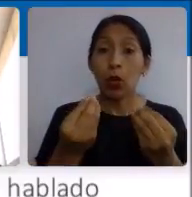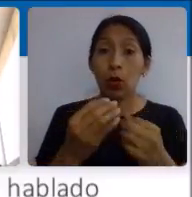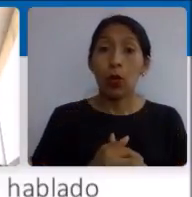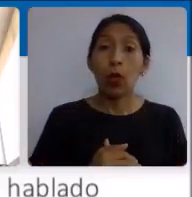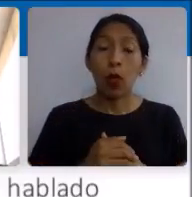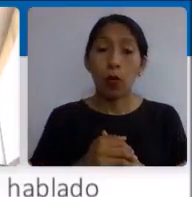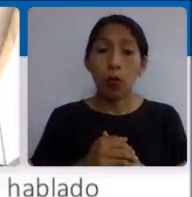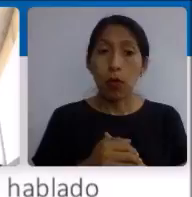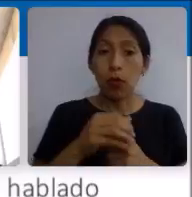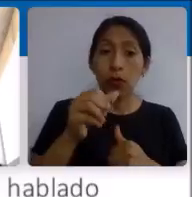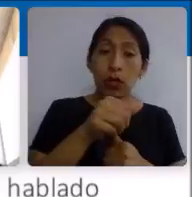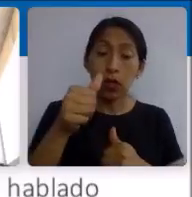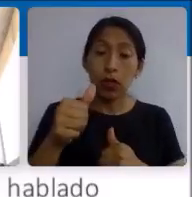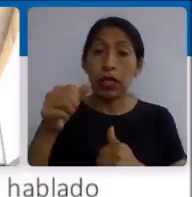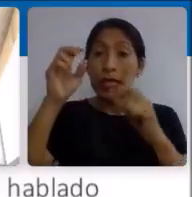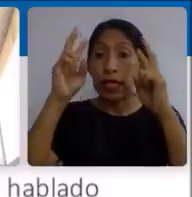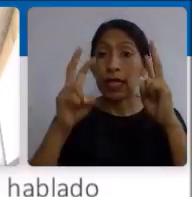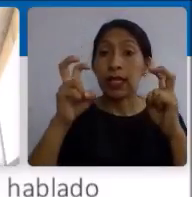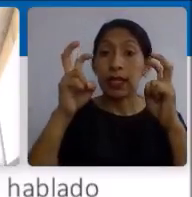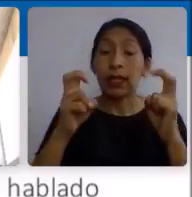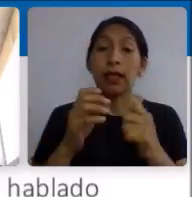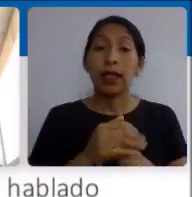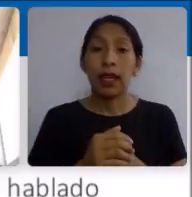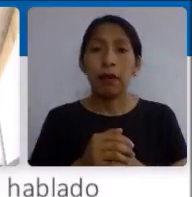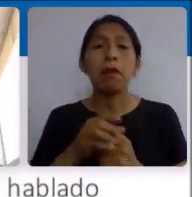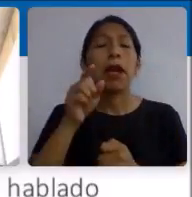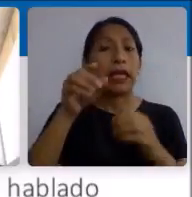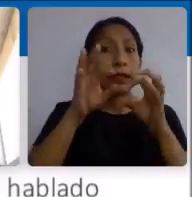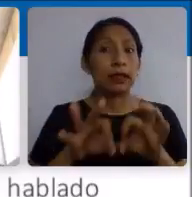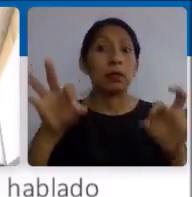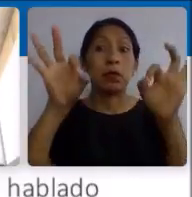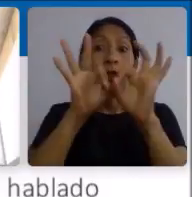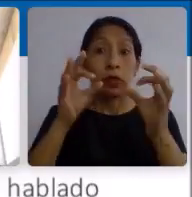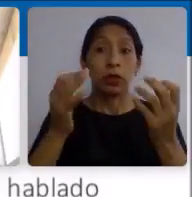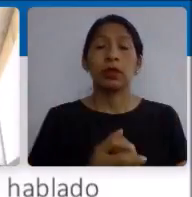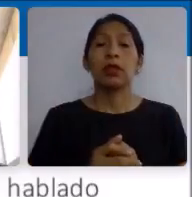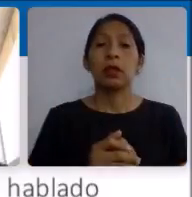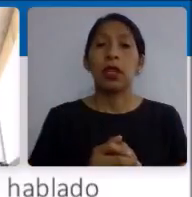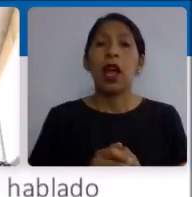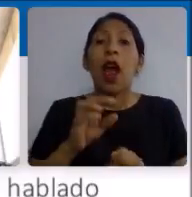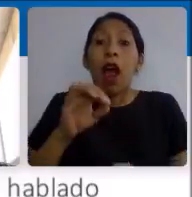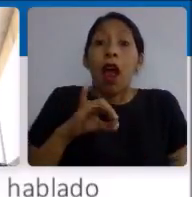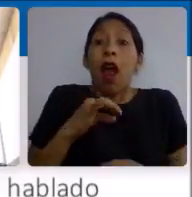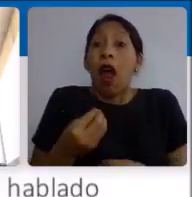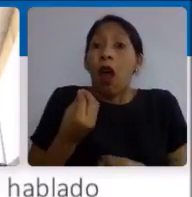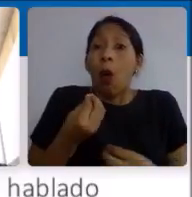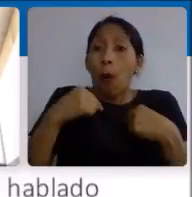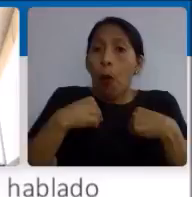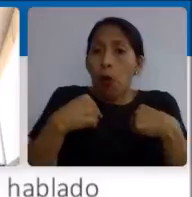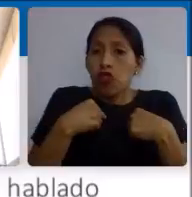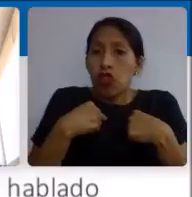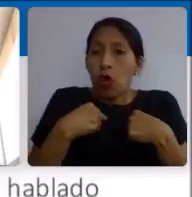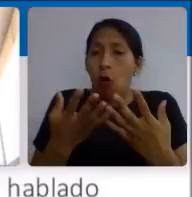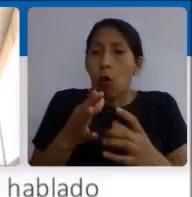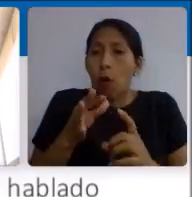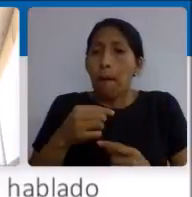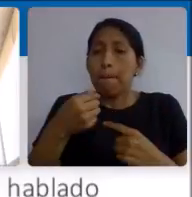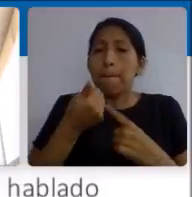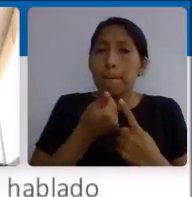del resto. Y el tema de la especialización es algo muy importante, ¿no? Cómo yo me puedo especializar en